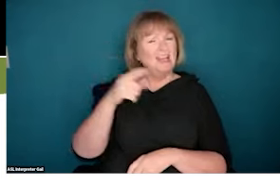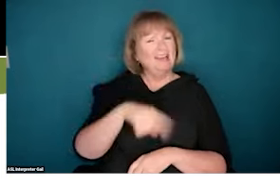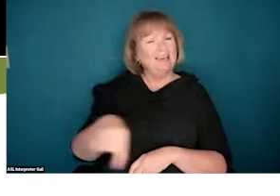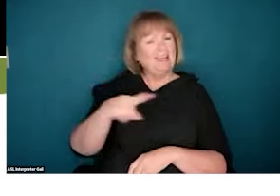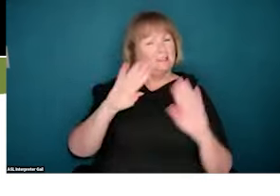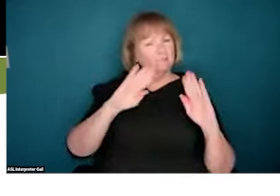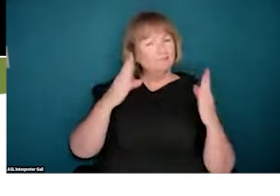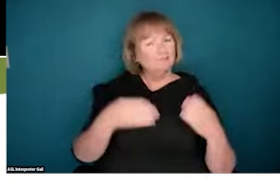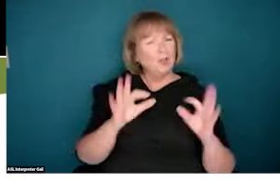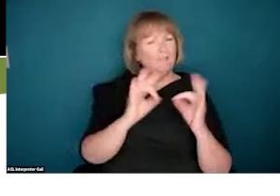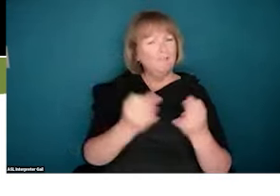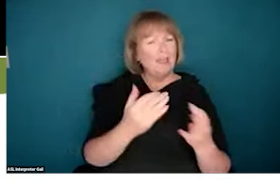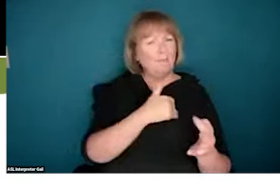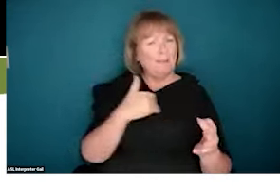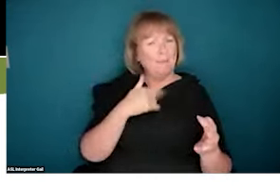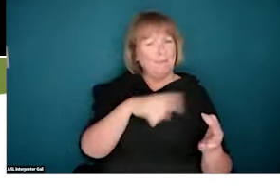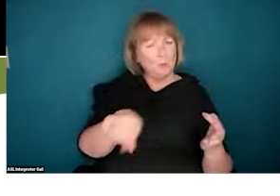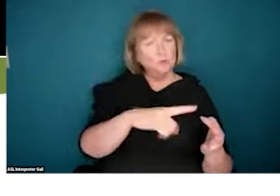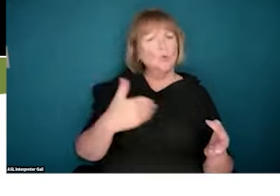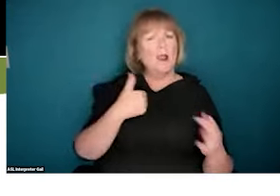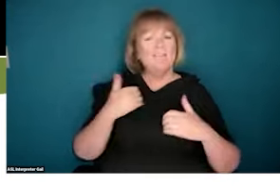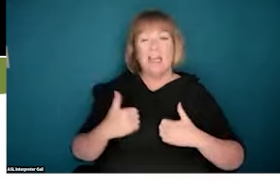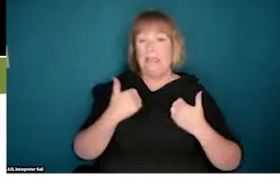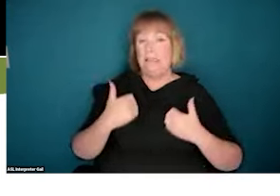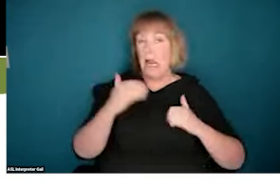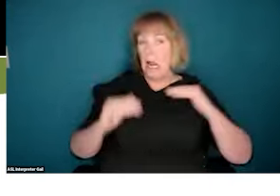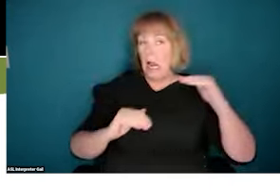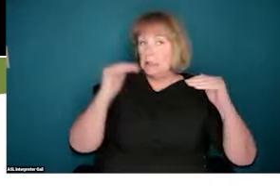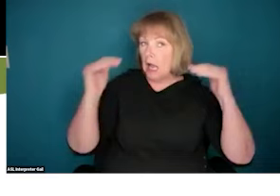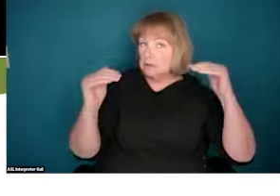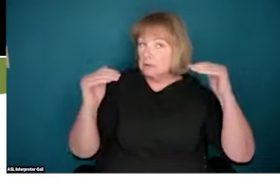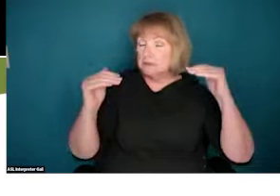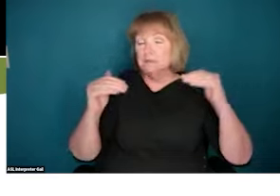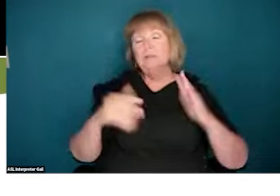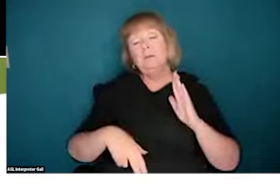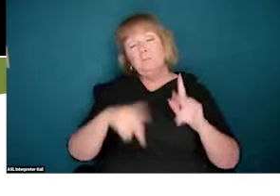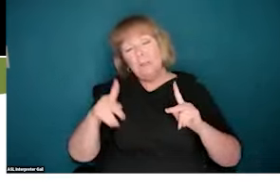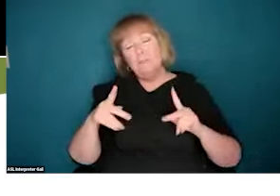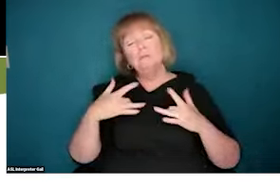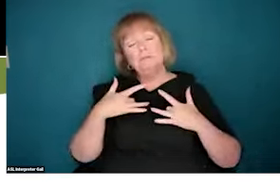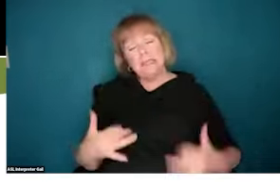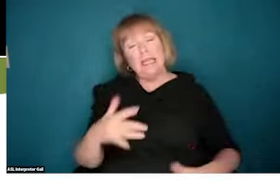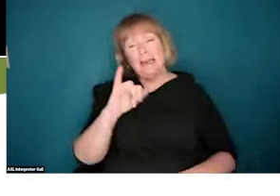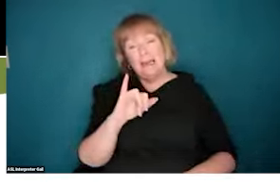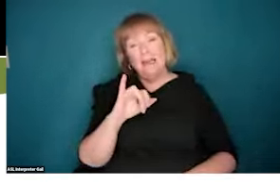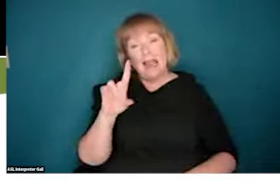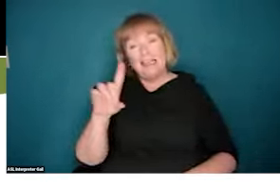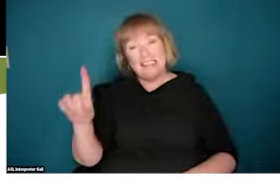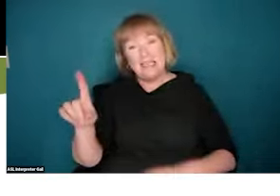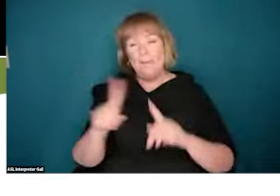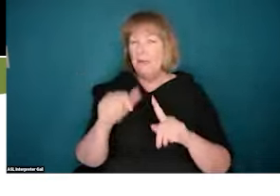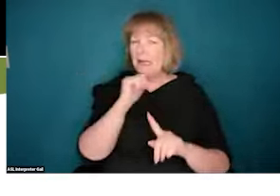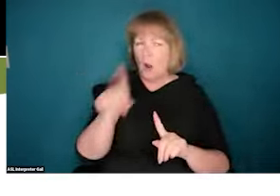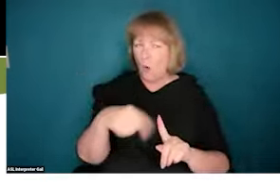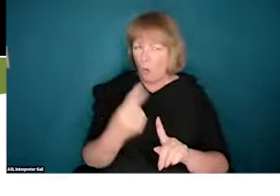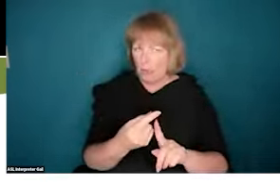presentación para miembros de familia que tienen adultos jóvenes o muchos